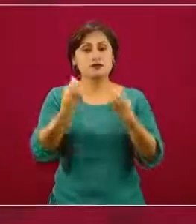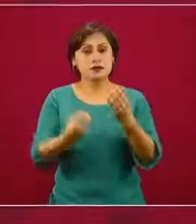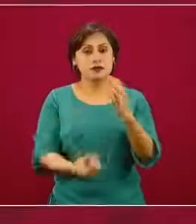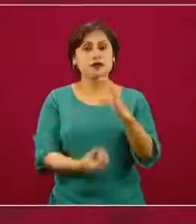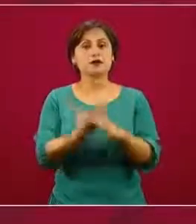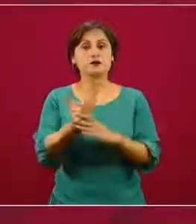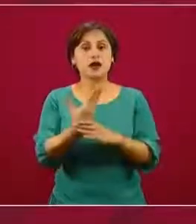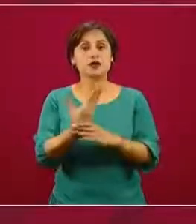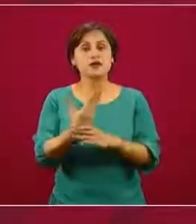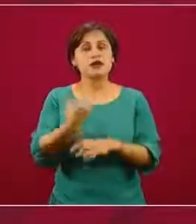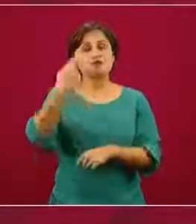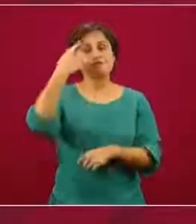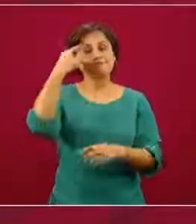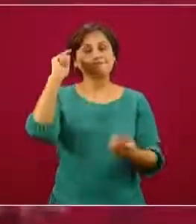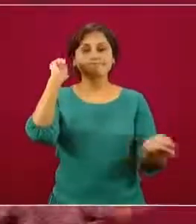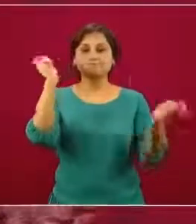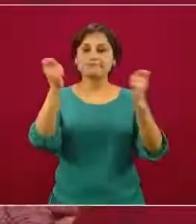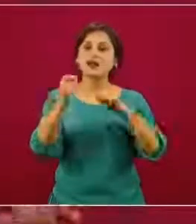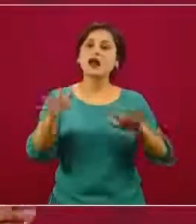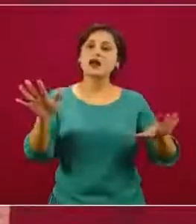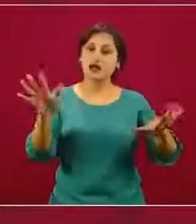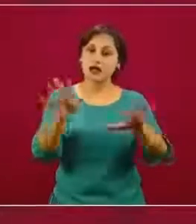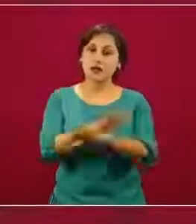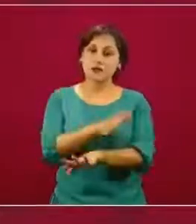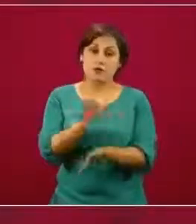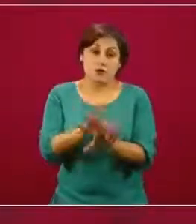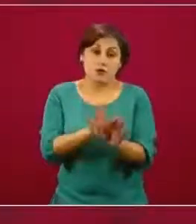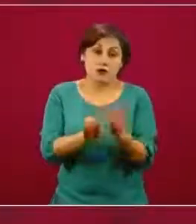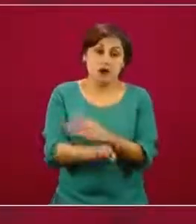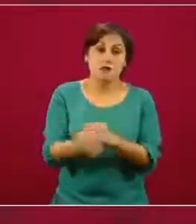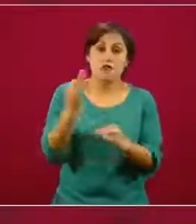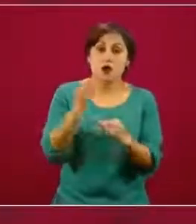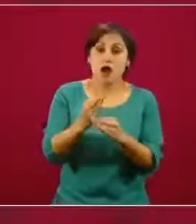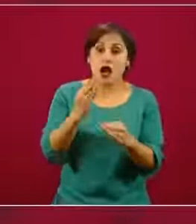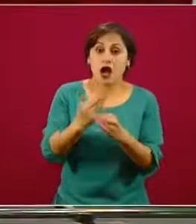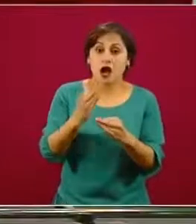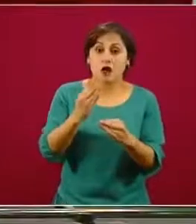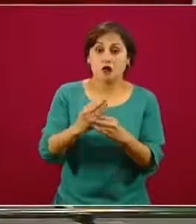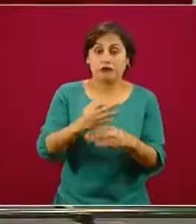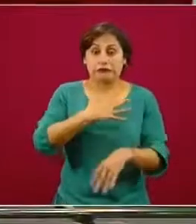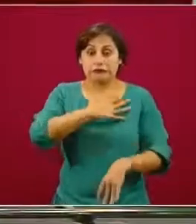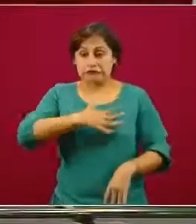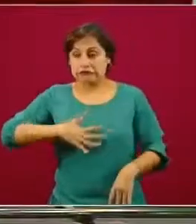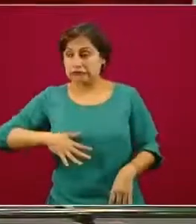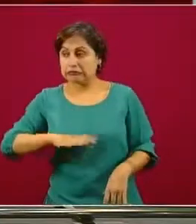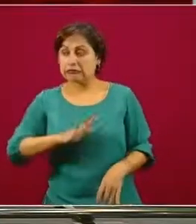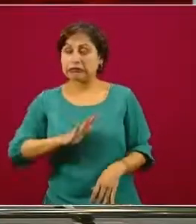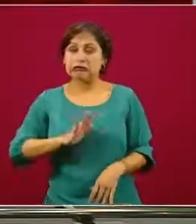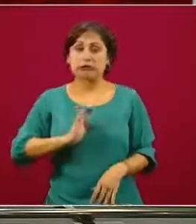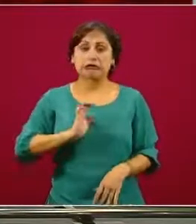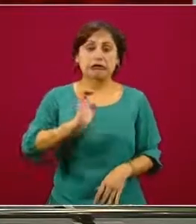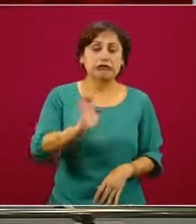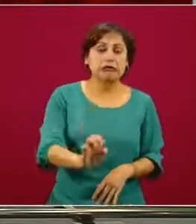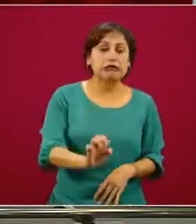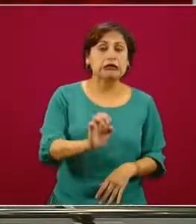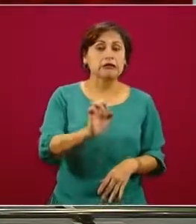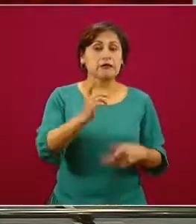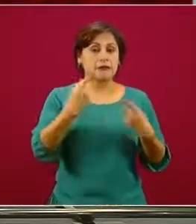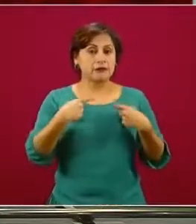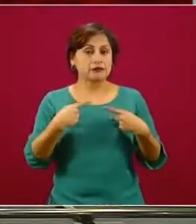actitud respecto a otras personas, incluyendo este tema de las fobias y la discriminación, ser mucho más incluyentes. Si